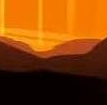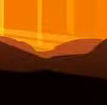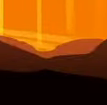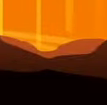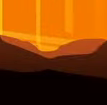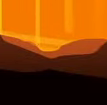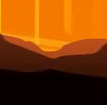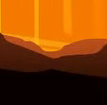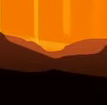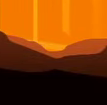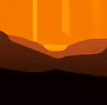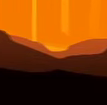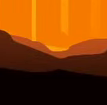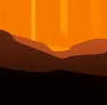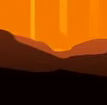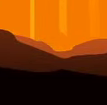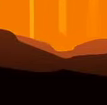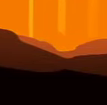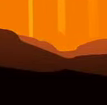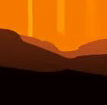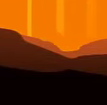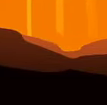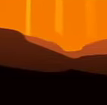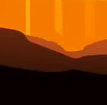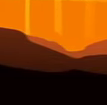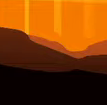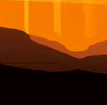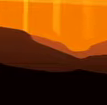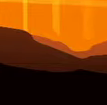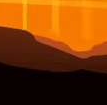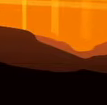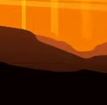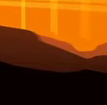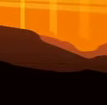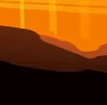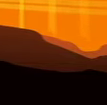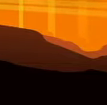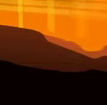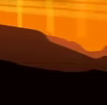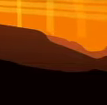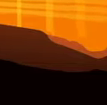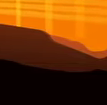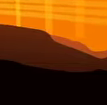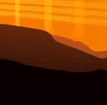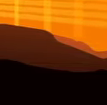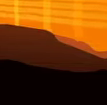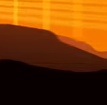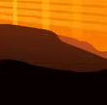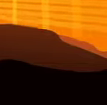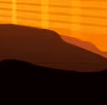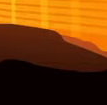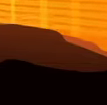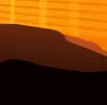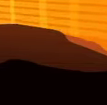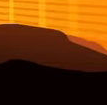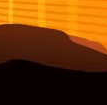en la San Rafael con Armando Ramírez. Es su turno, chavos. Continuamos aquí en Tus Ciudades. No se lo